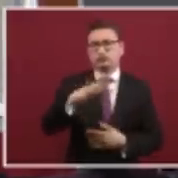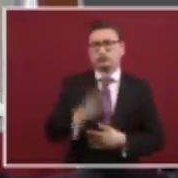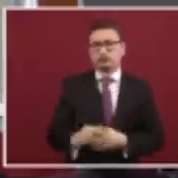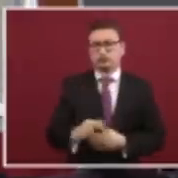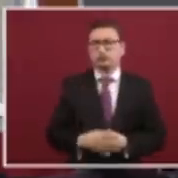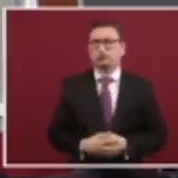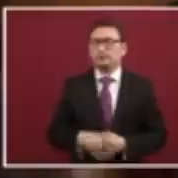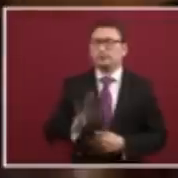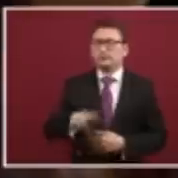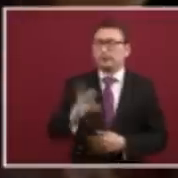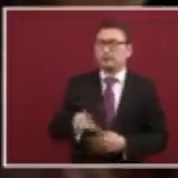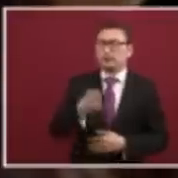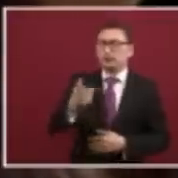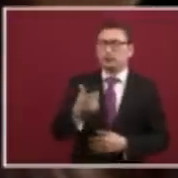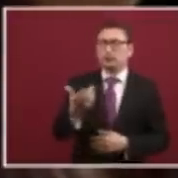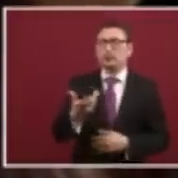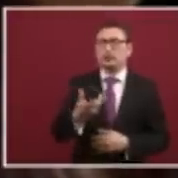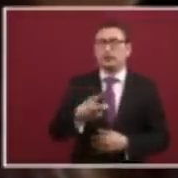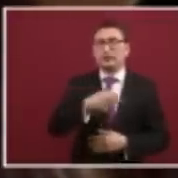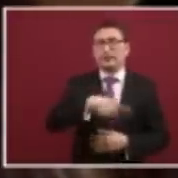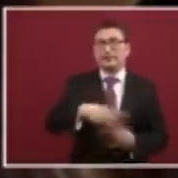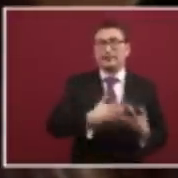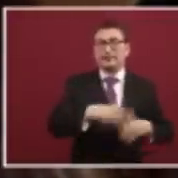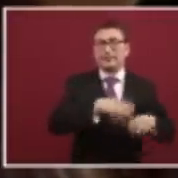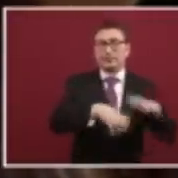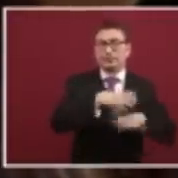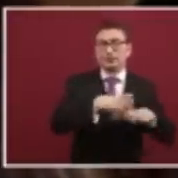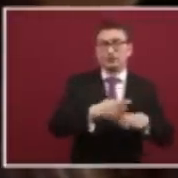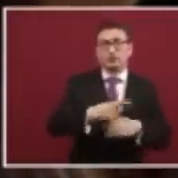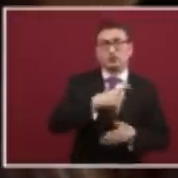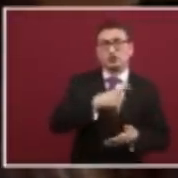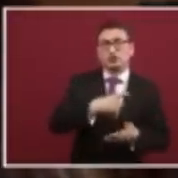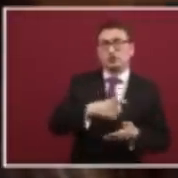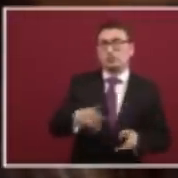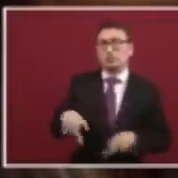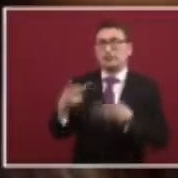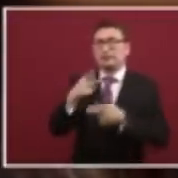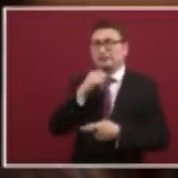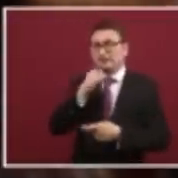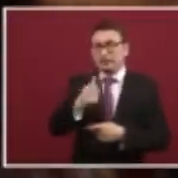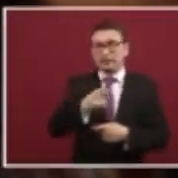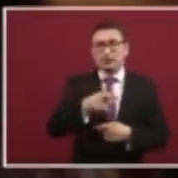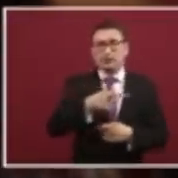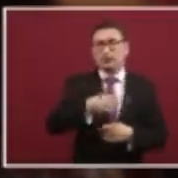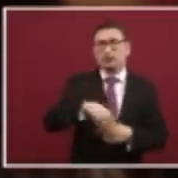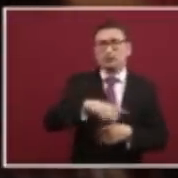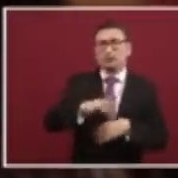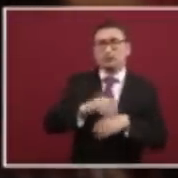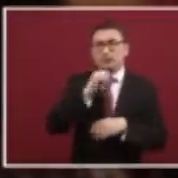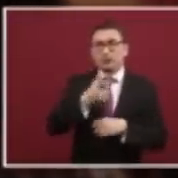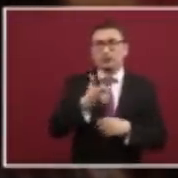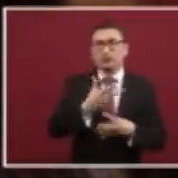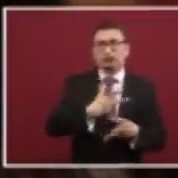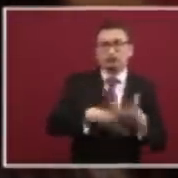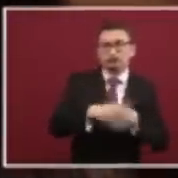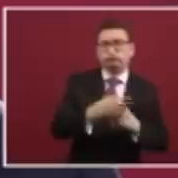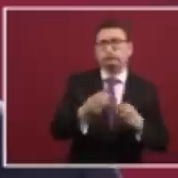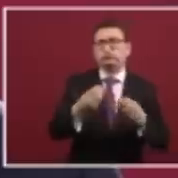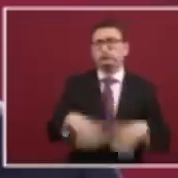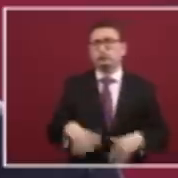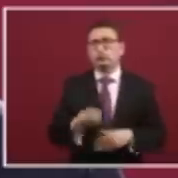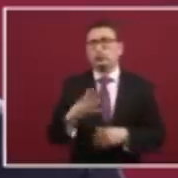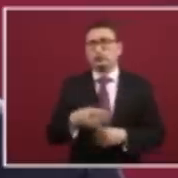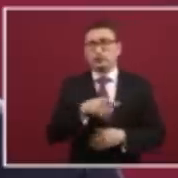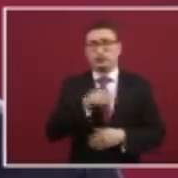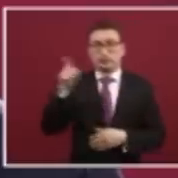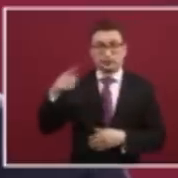de cuánto dejaron de percibir estas empresas por no comprar, no permitir esta compra? esta operación? ¿Se refiere a las de